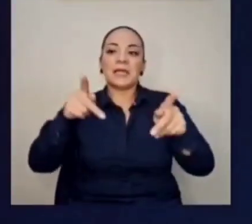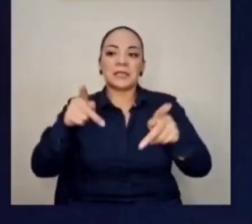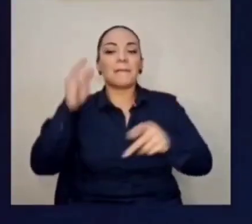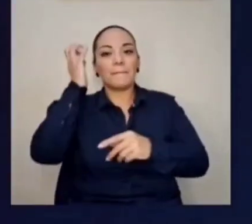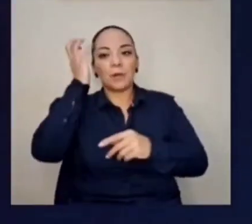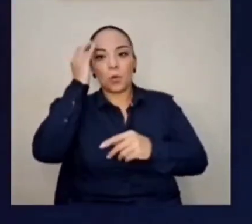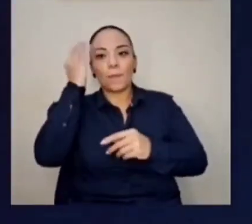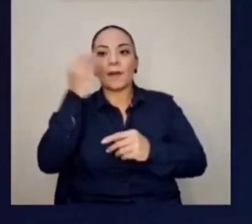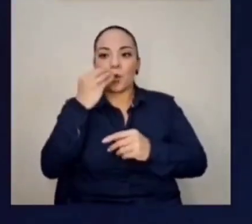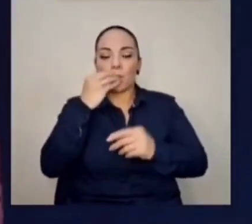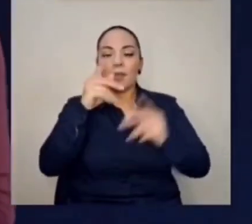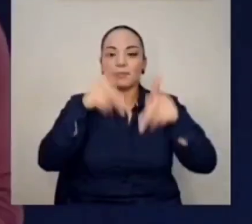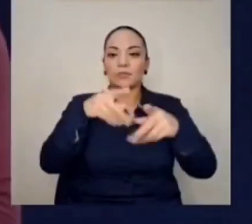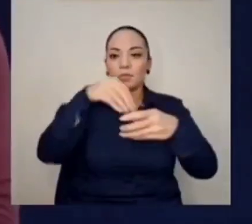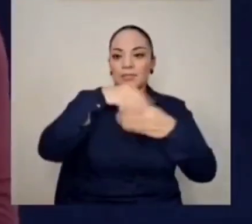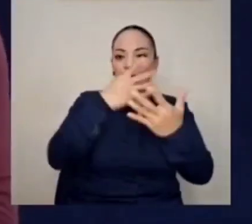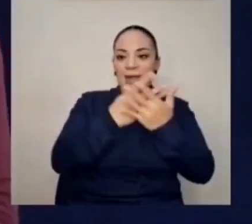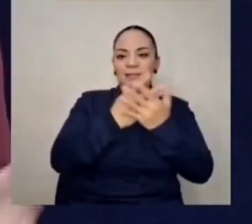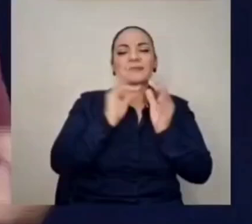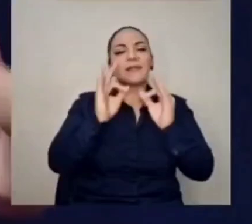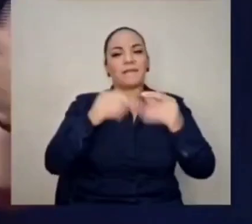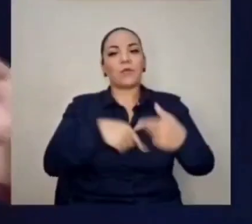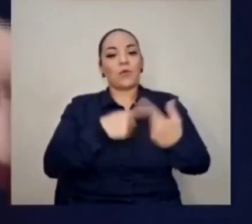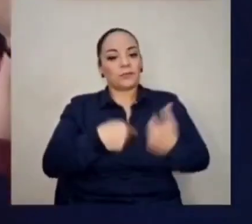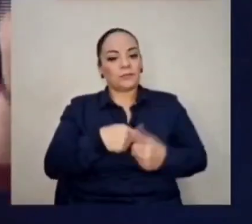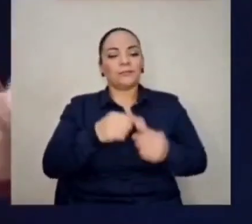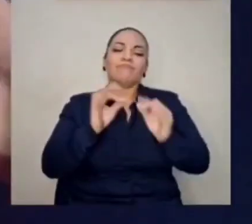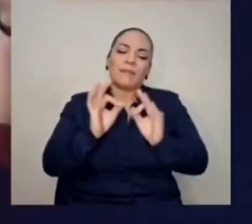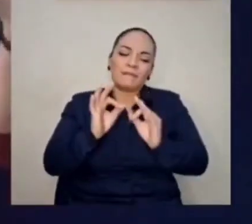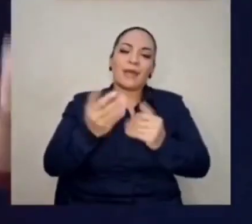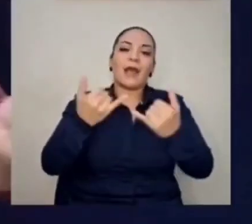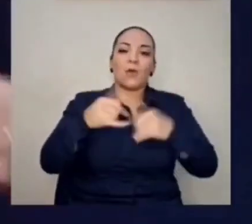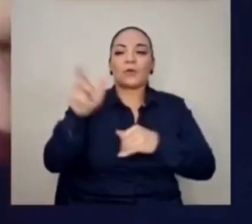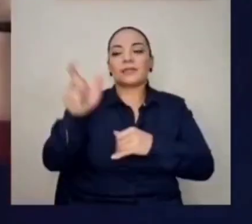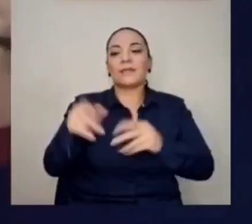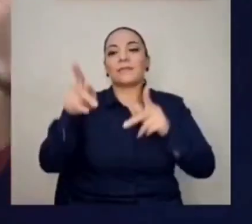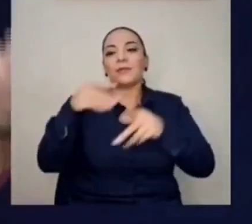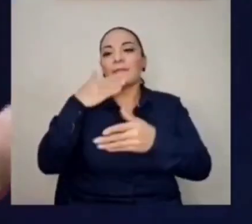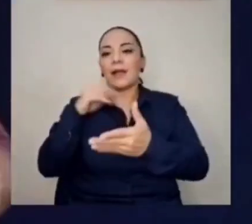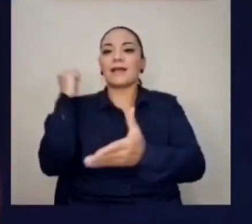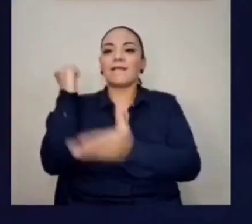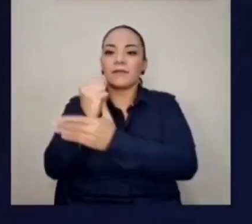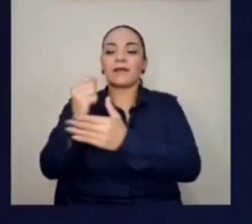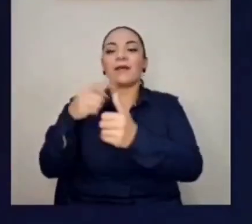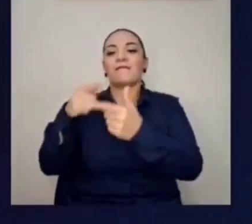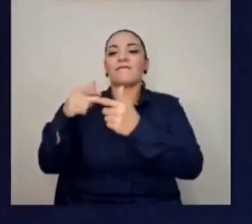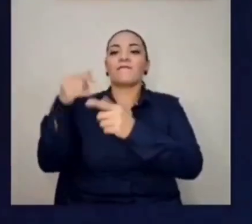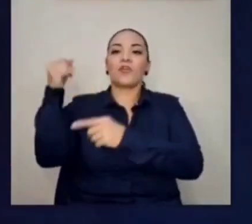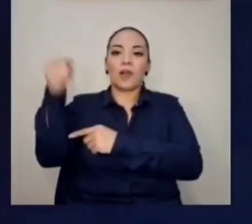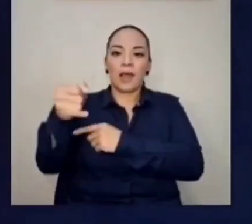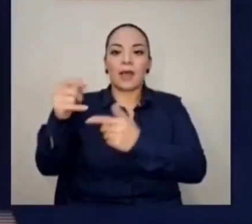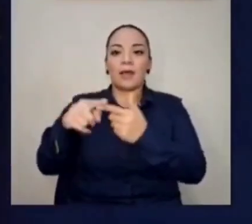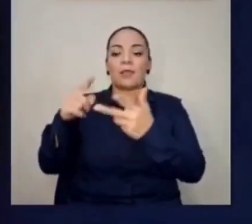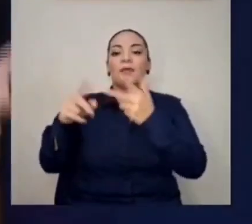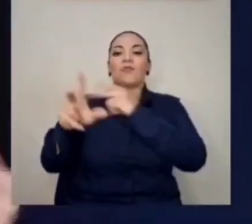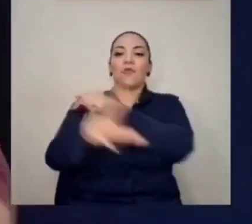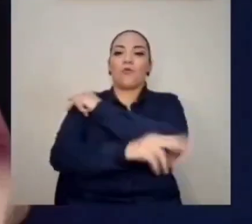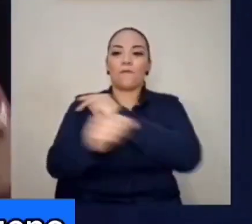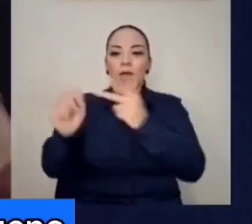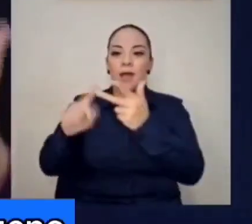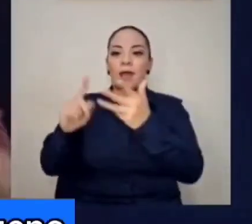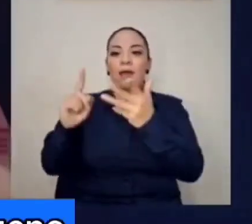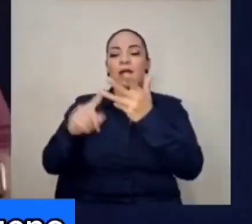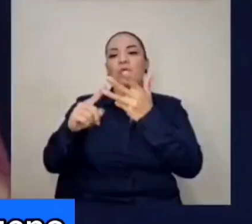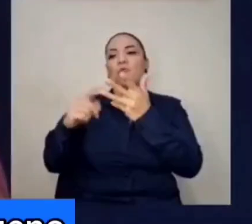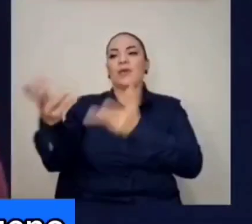está bien, creo yo, que alguien tenga ese corazón y que a pesar de que sea un criminal que ha asesinado y que ha violado y que ha robado y que ha asaltado y